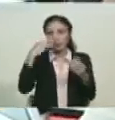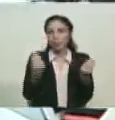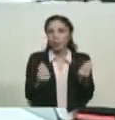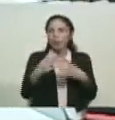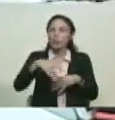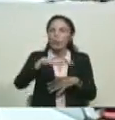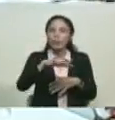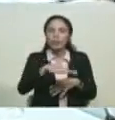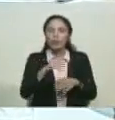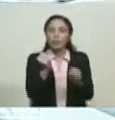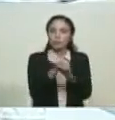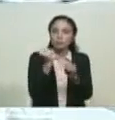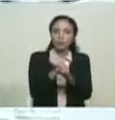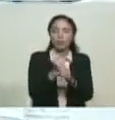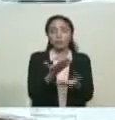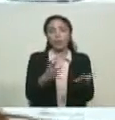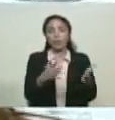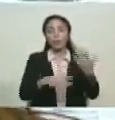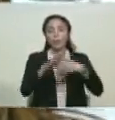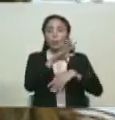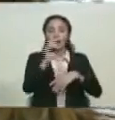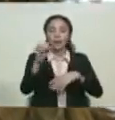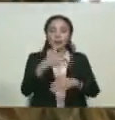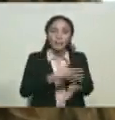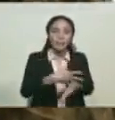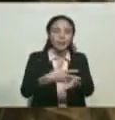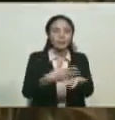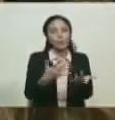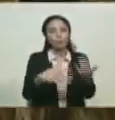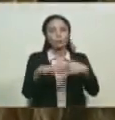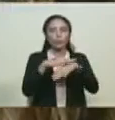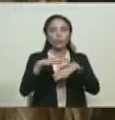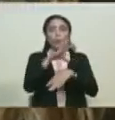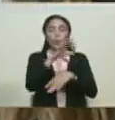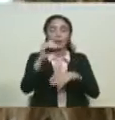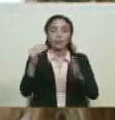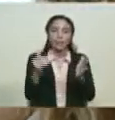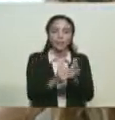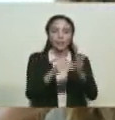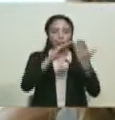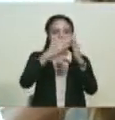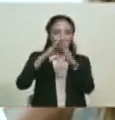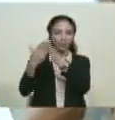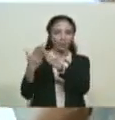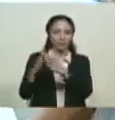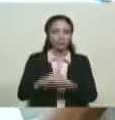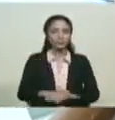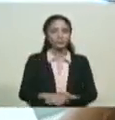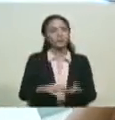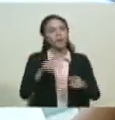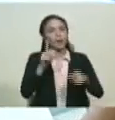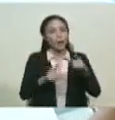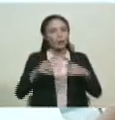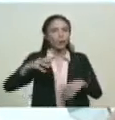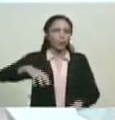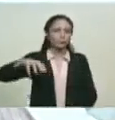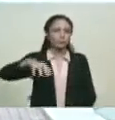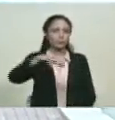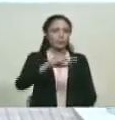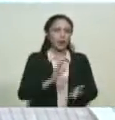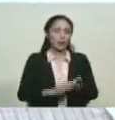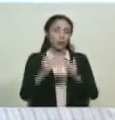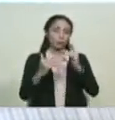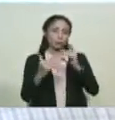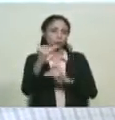todo el territorio nacional más de 40 mil comunidades 40 mil comunidades hay un estado está más